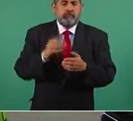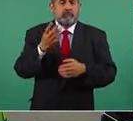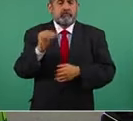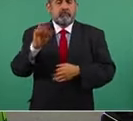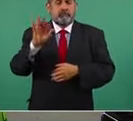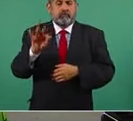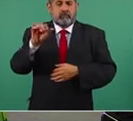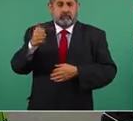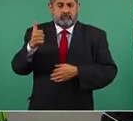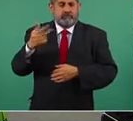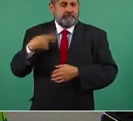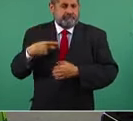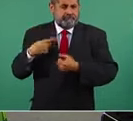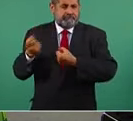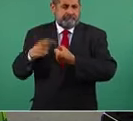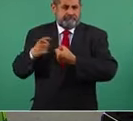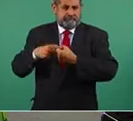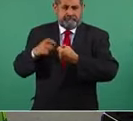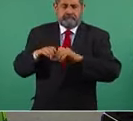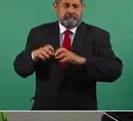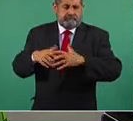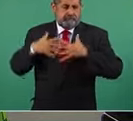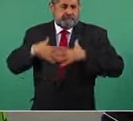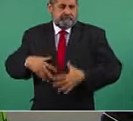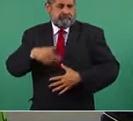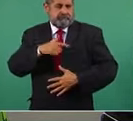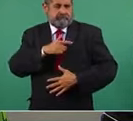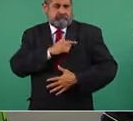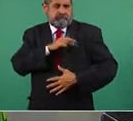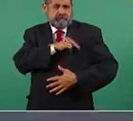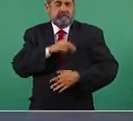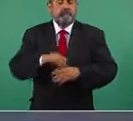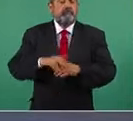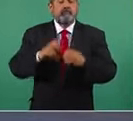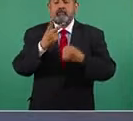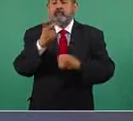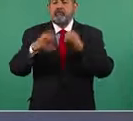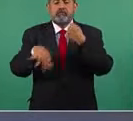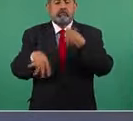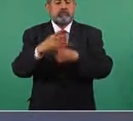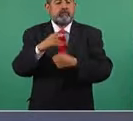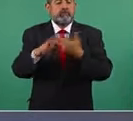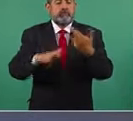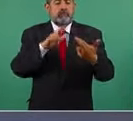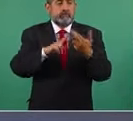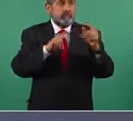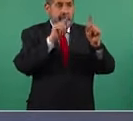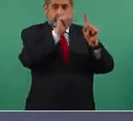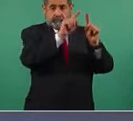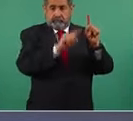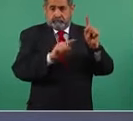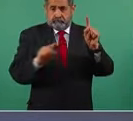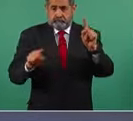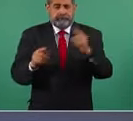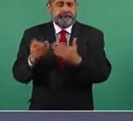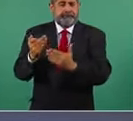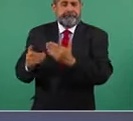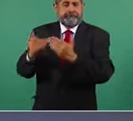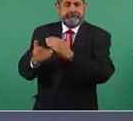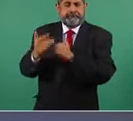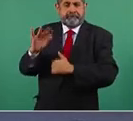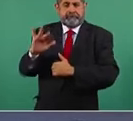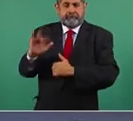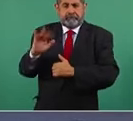99.946 elementos ya desplegados en 214 coordinaciones regionales. Solamente nos quedan